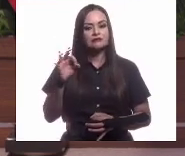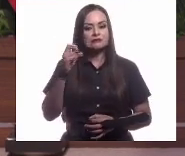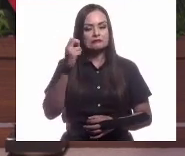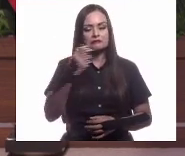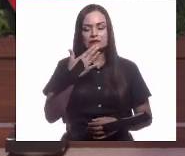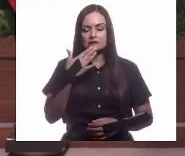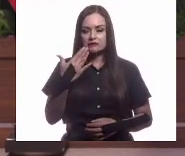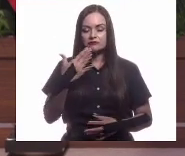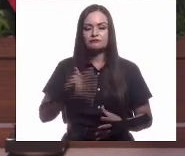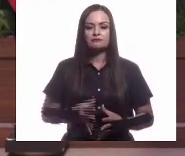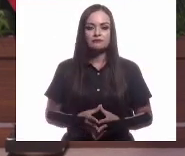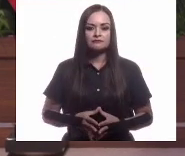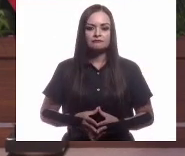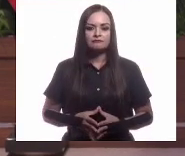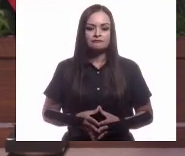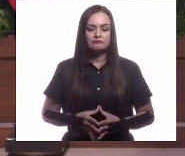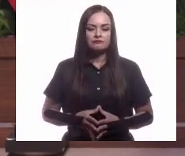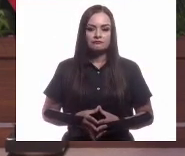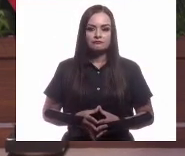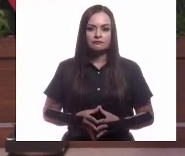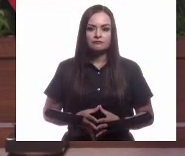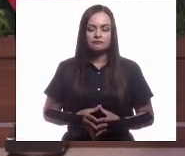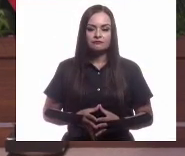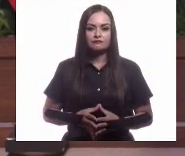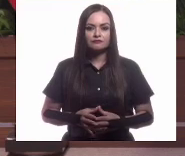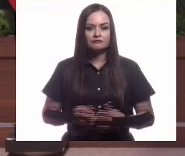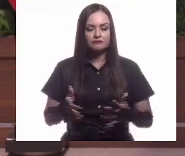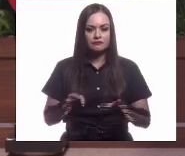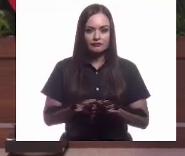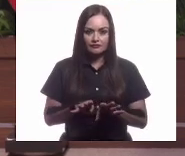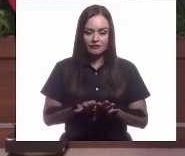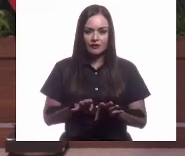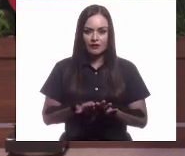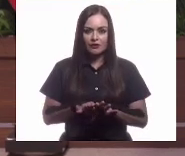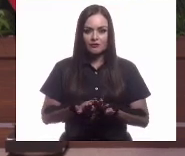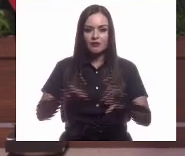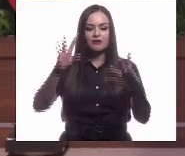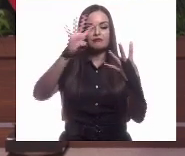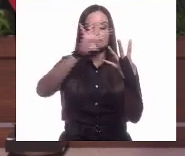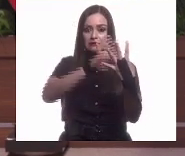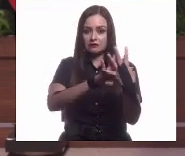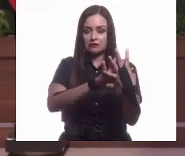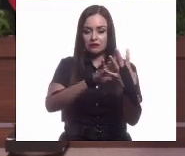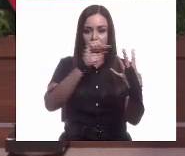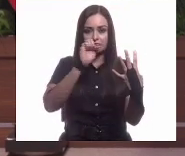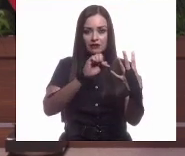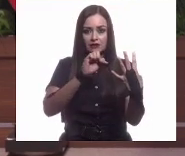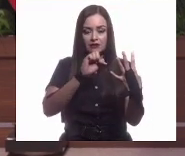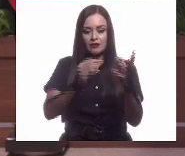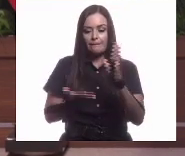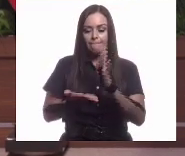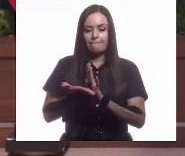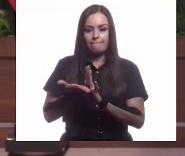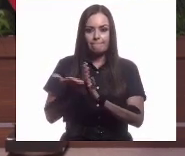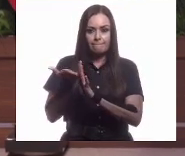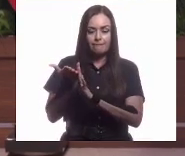efectividad. De la misma manera han mejorado los indicadores de prisiones preventivas logradas, creciendo